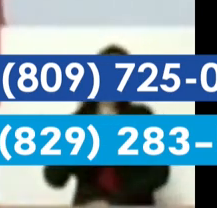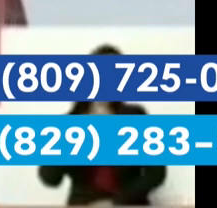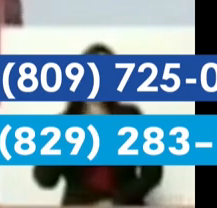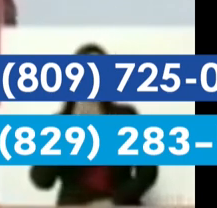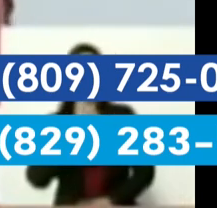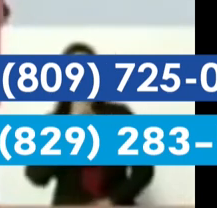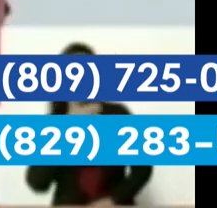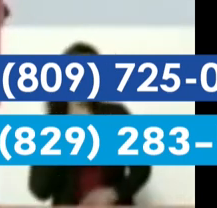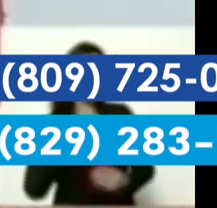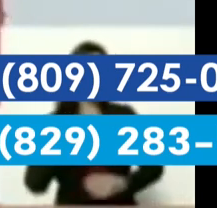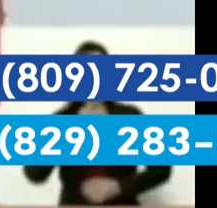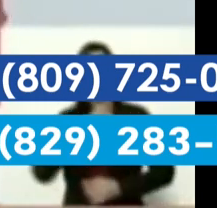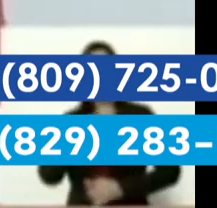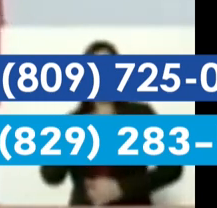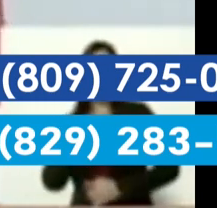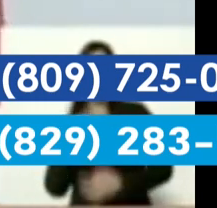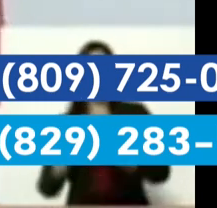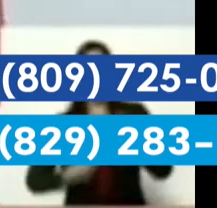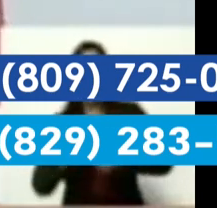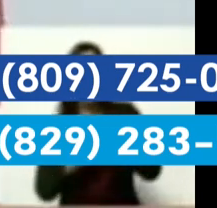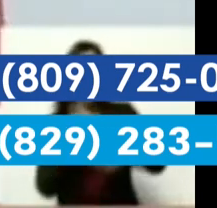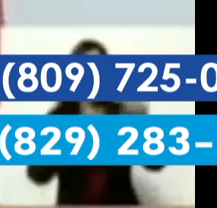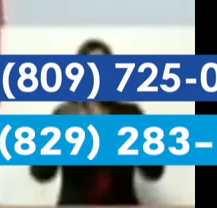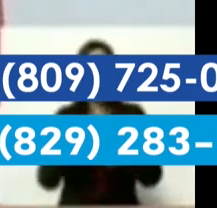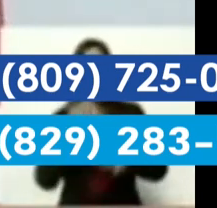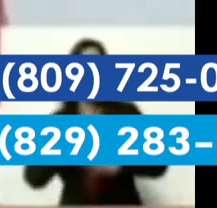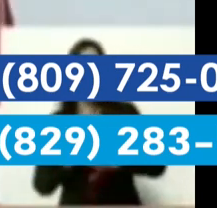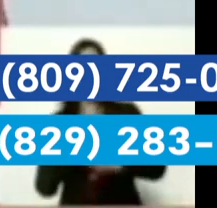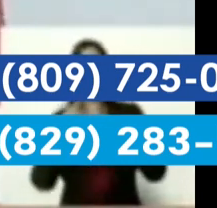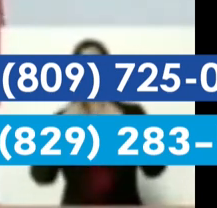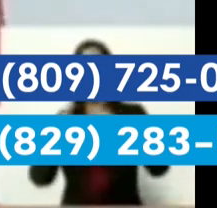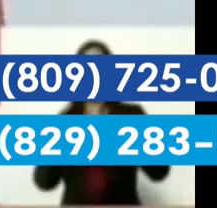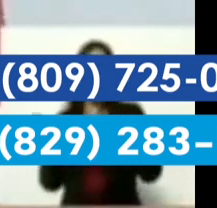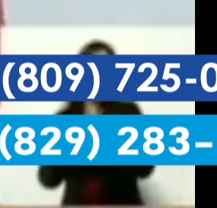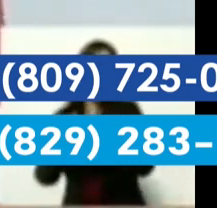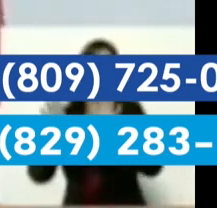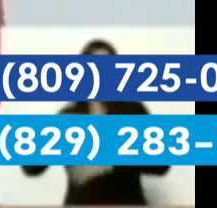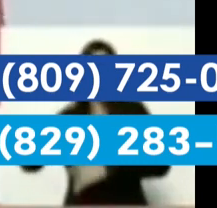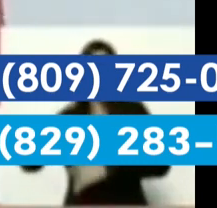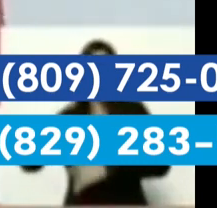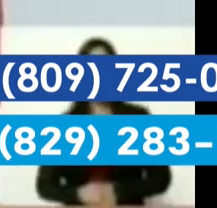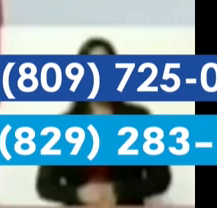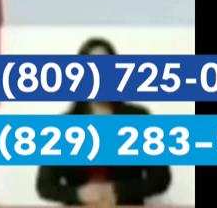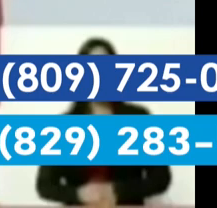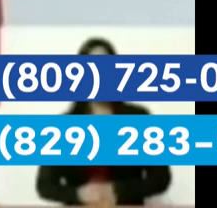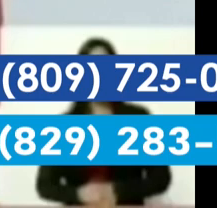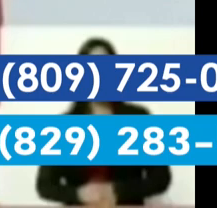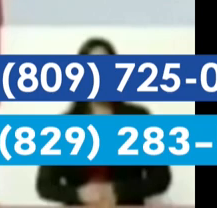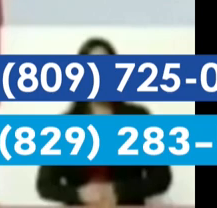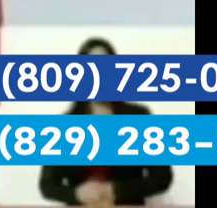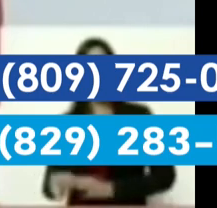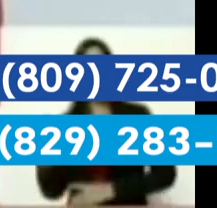hacer una elección no estar en condiciones de hacer una elección es que la van a perder aquí nosotros sabemos de eso